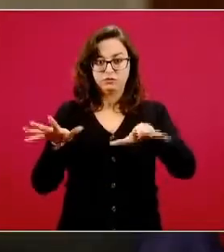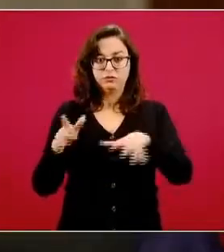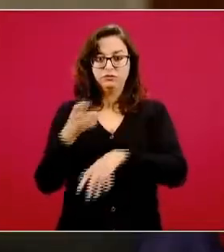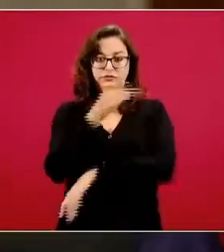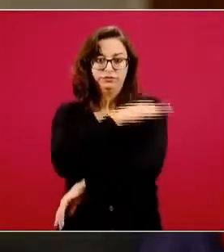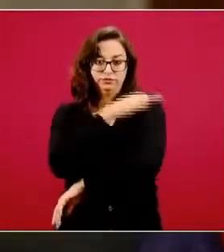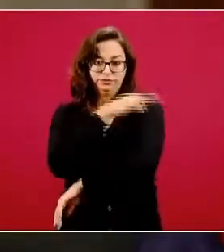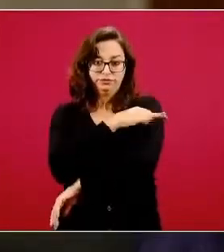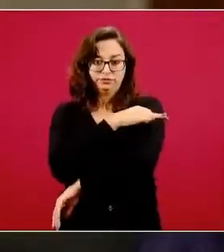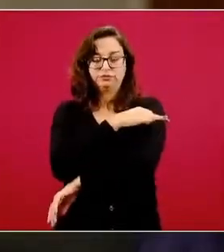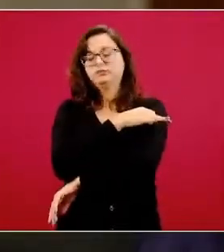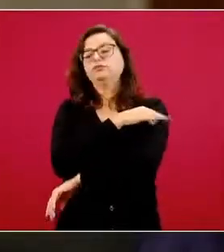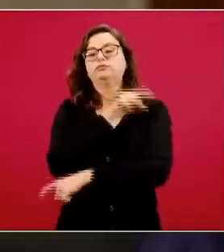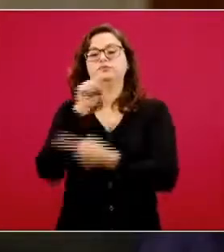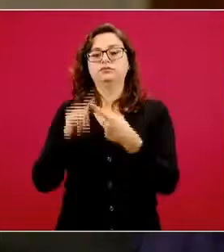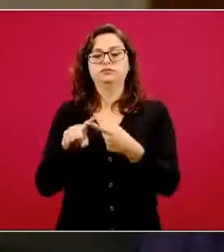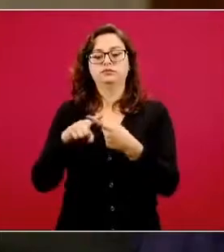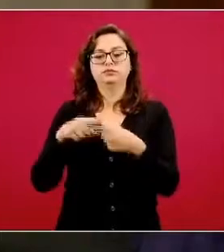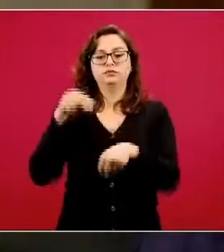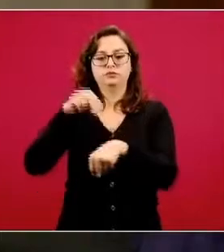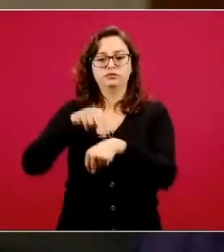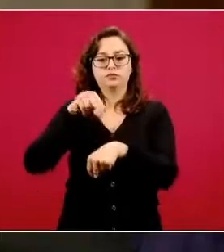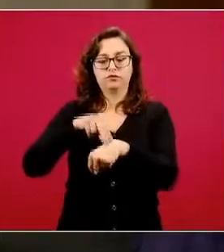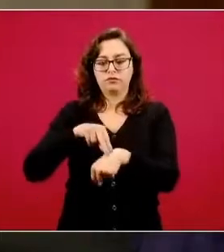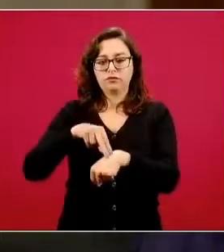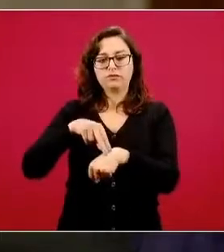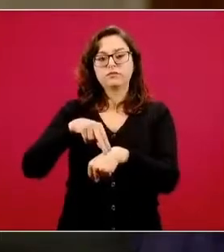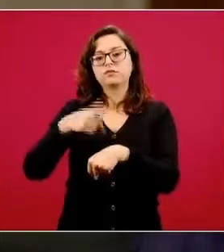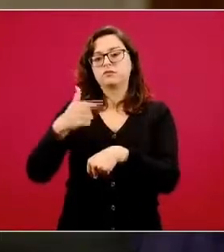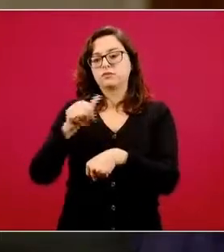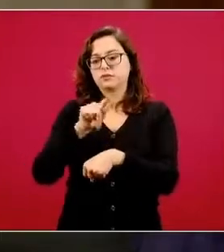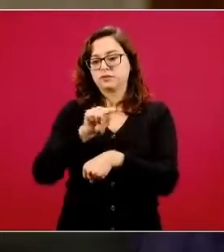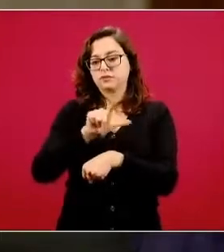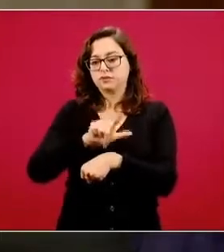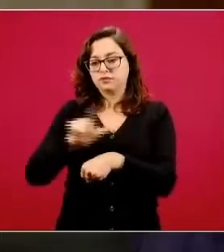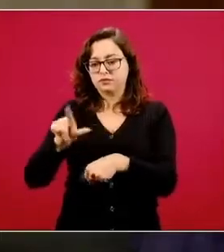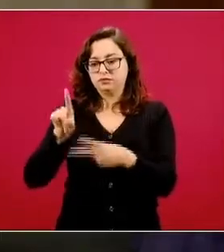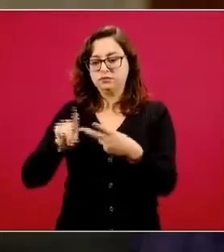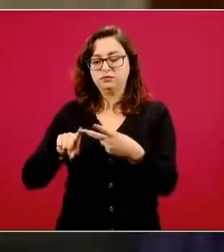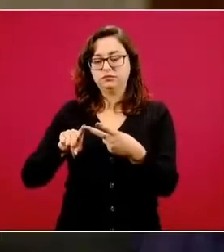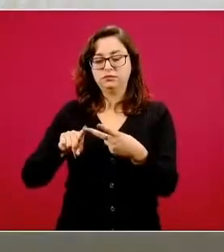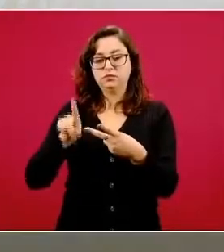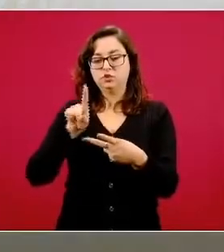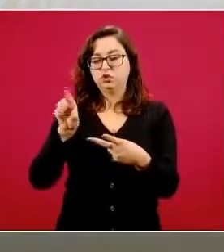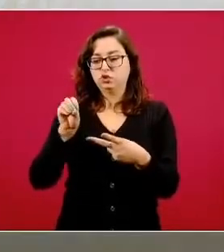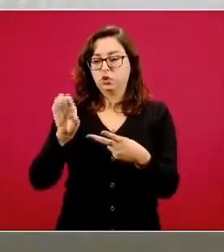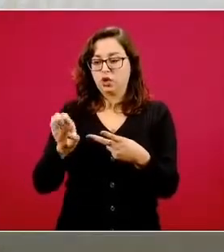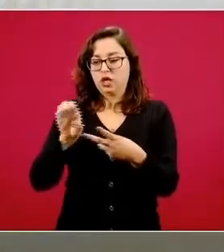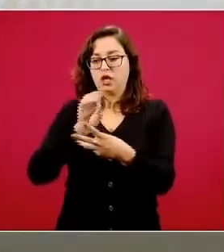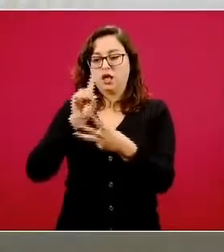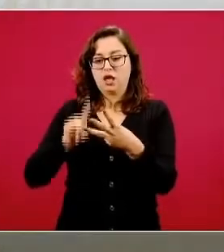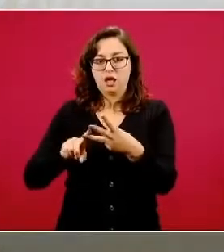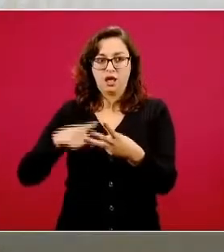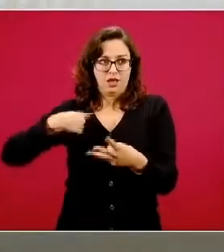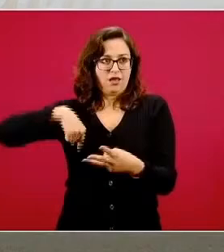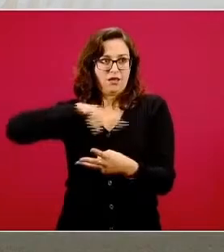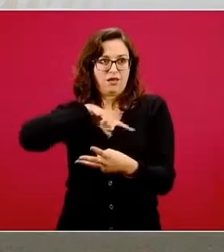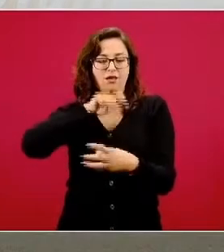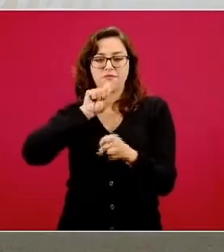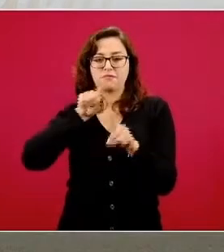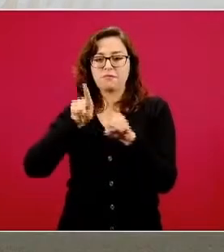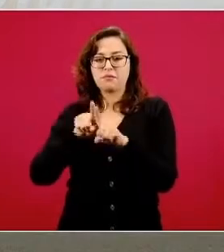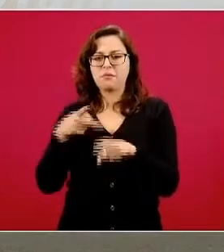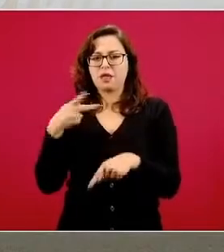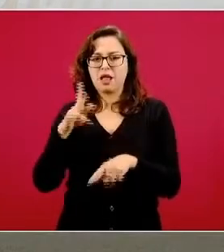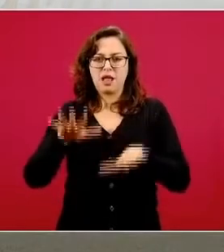Gatell junto con el maestro Zoe Robledo y después nosotros para vacunarnos. Hay dudas de mucha gente al respecto de si es